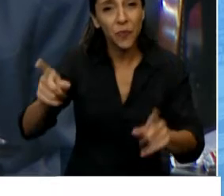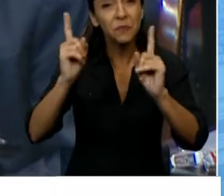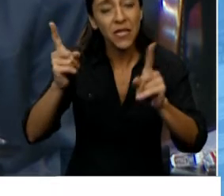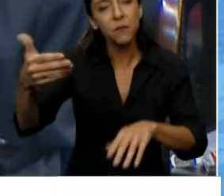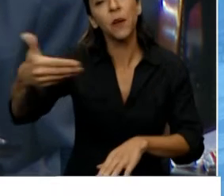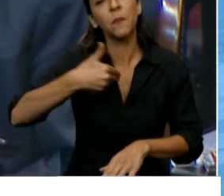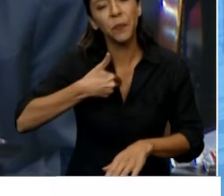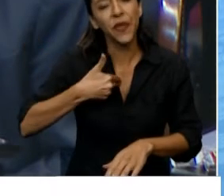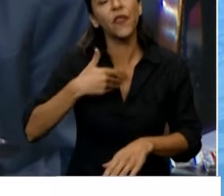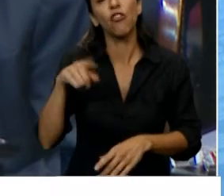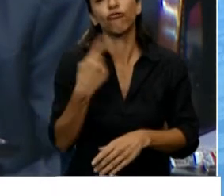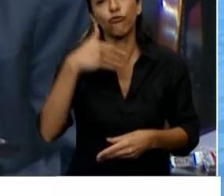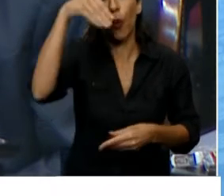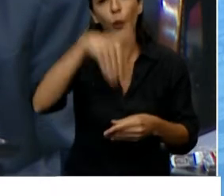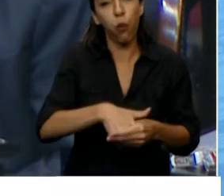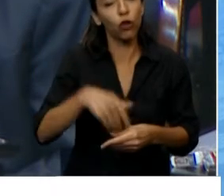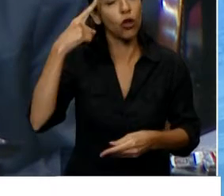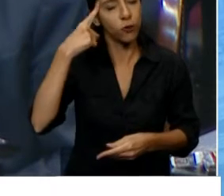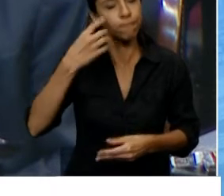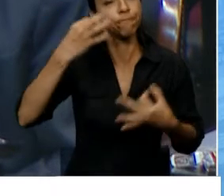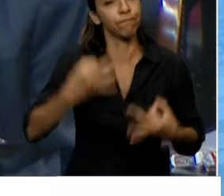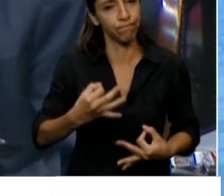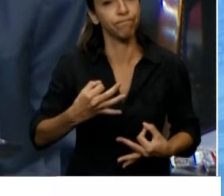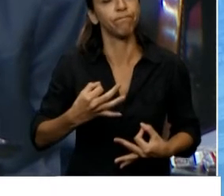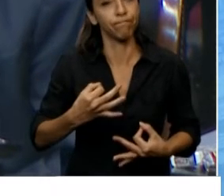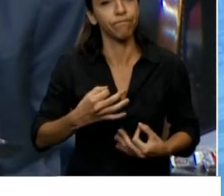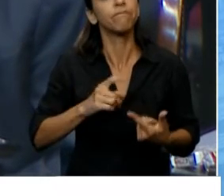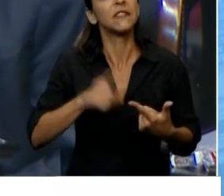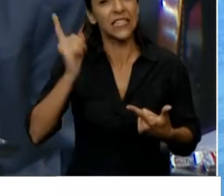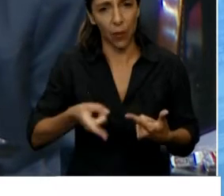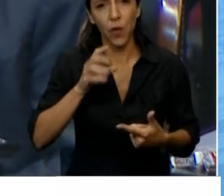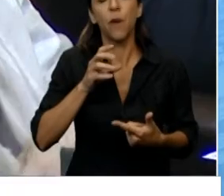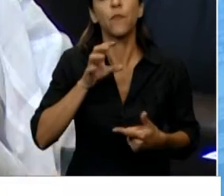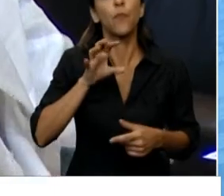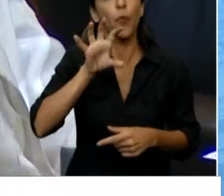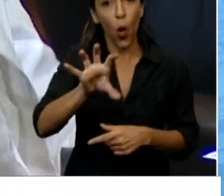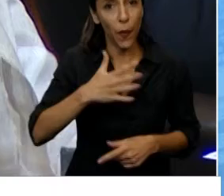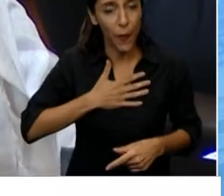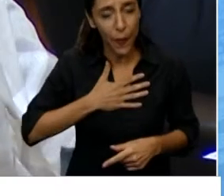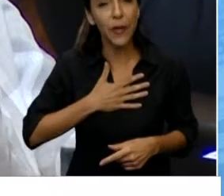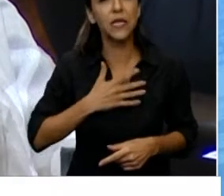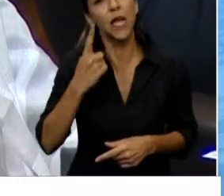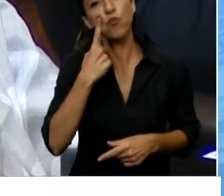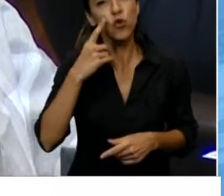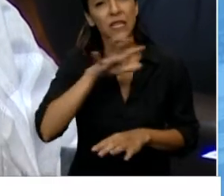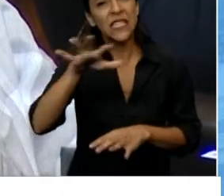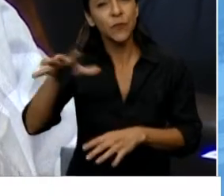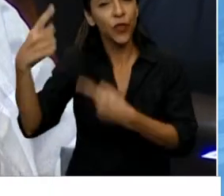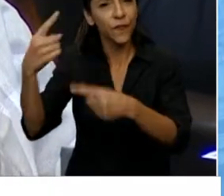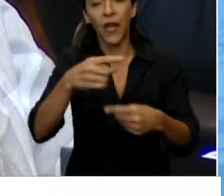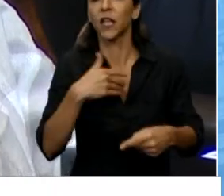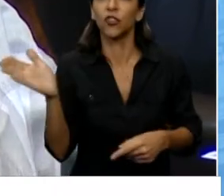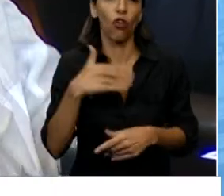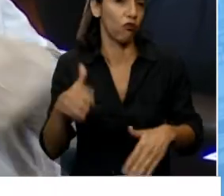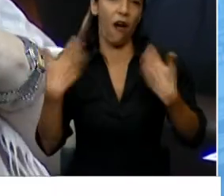a conciencia, varios municipios que han sido declarados pro vida en nuestra provincia. Por todos estos motivos